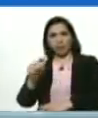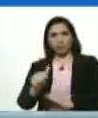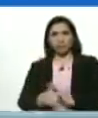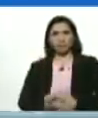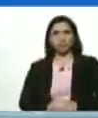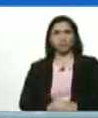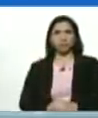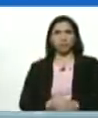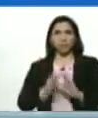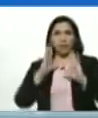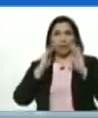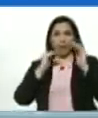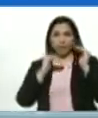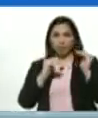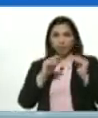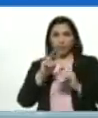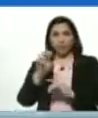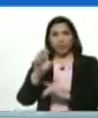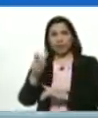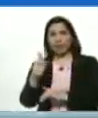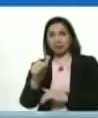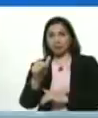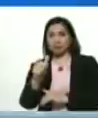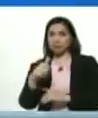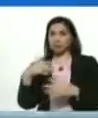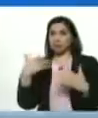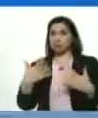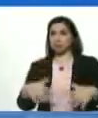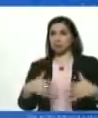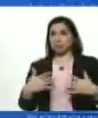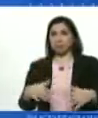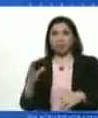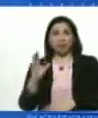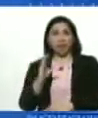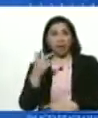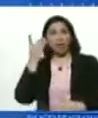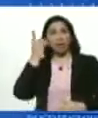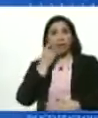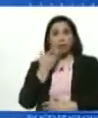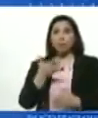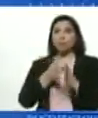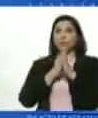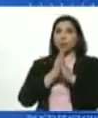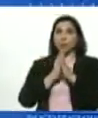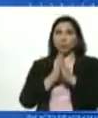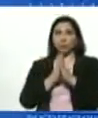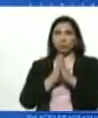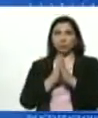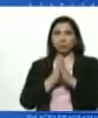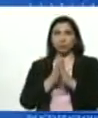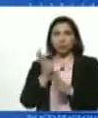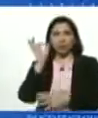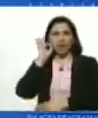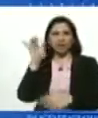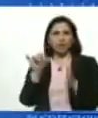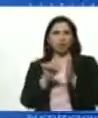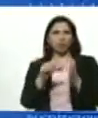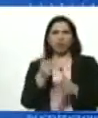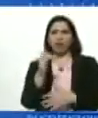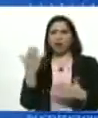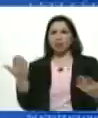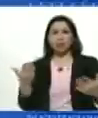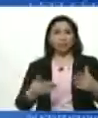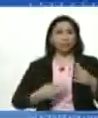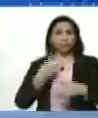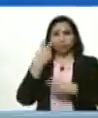atención la vega viene sonando la atención cara que darío vivas donde estás erika farías donde estas hay que irse